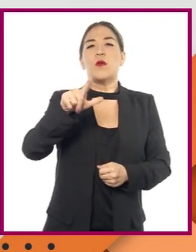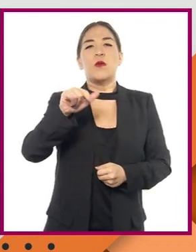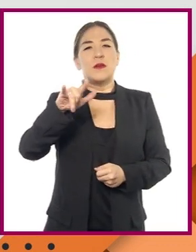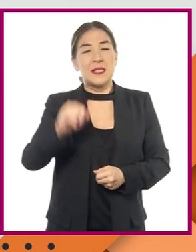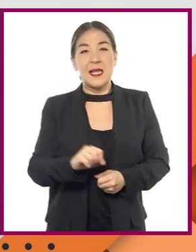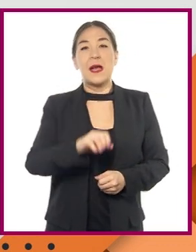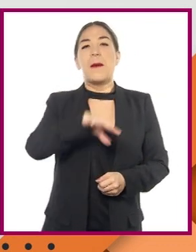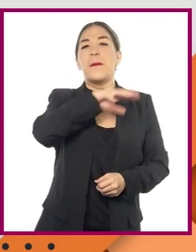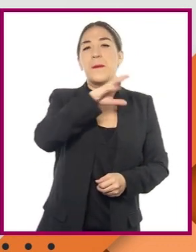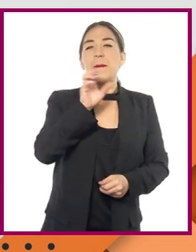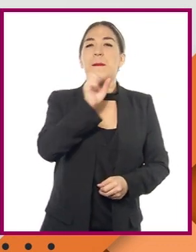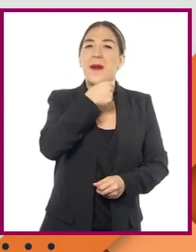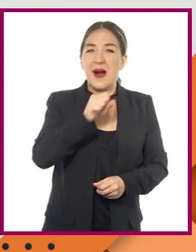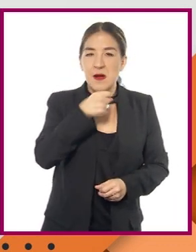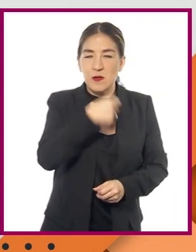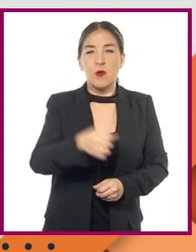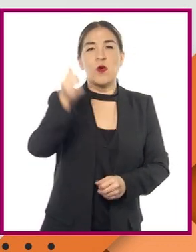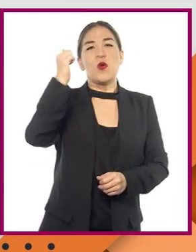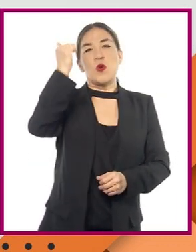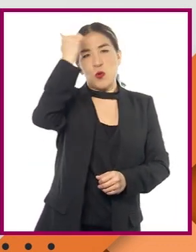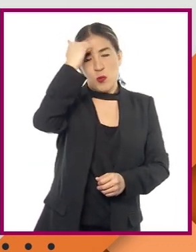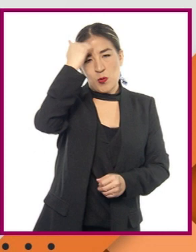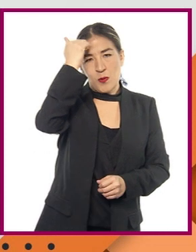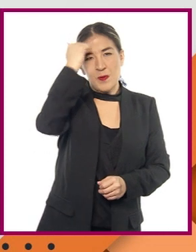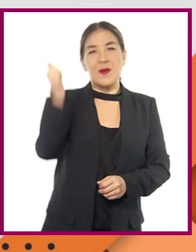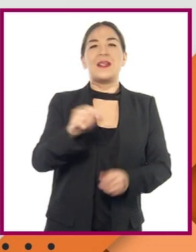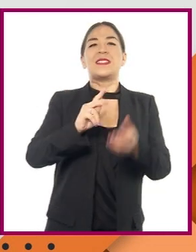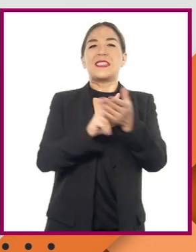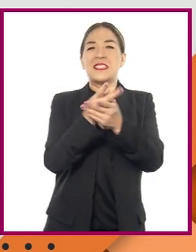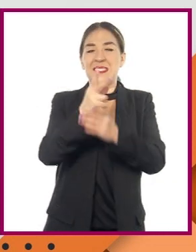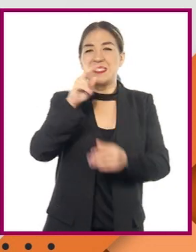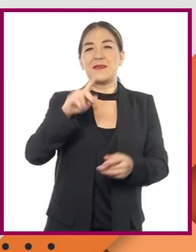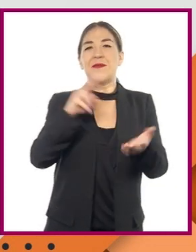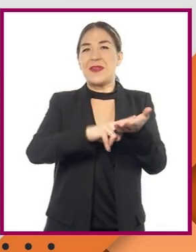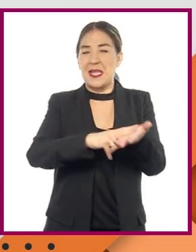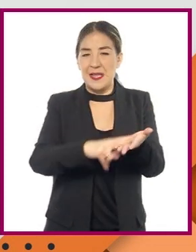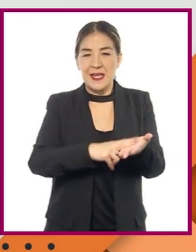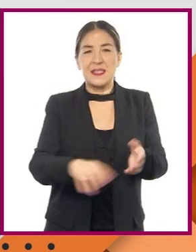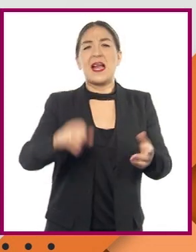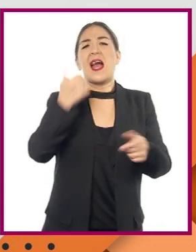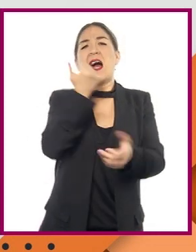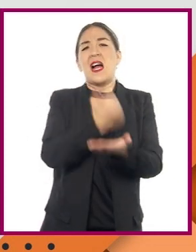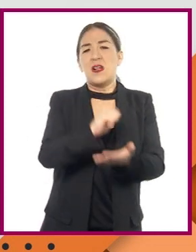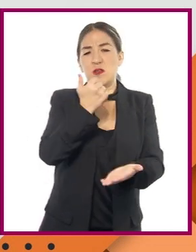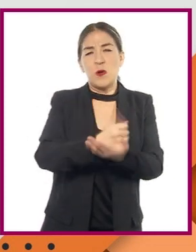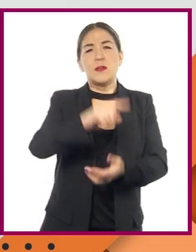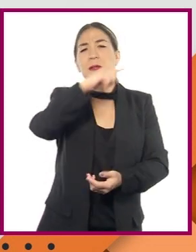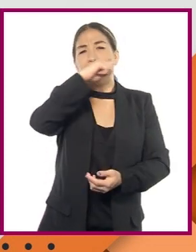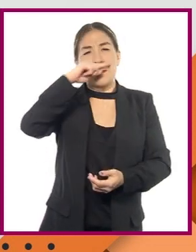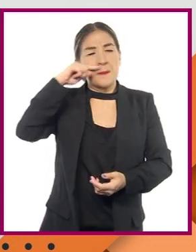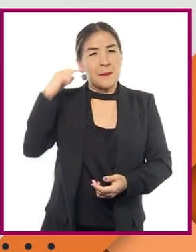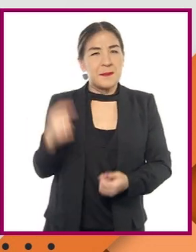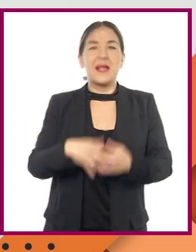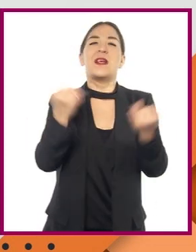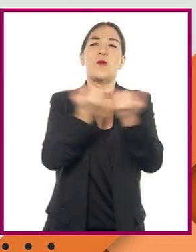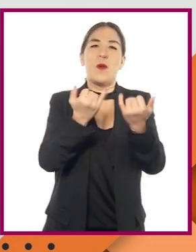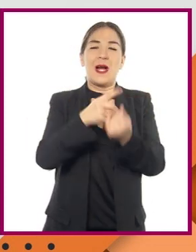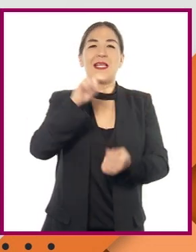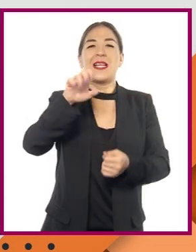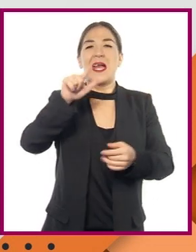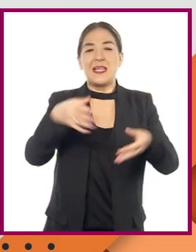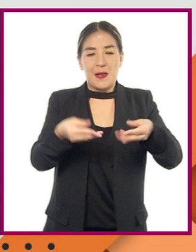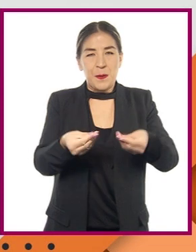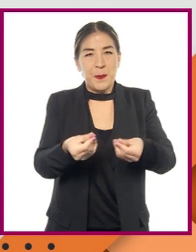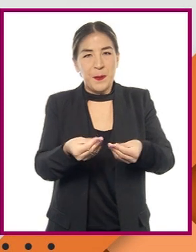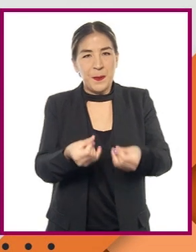mango, coco, cilantro, canela, arroz, así como productos de lujo como sedas,